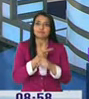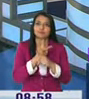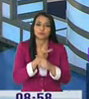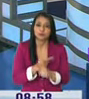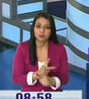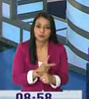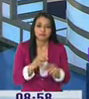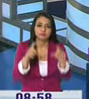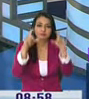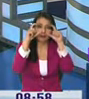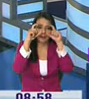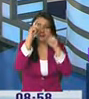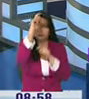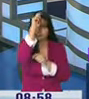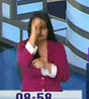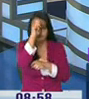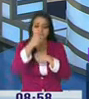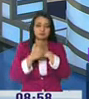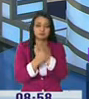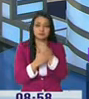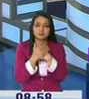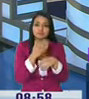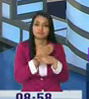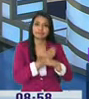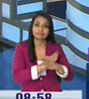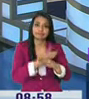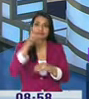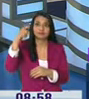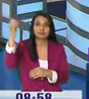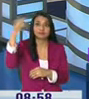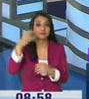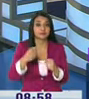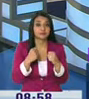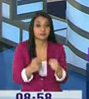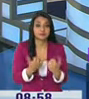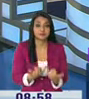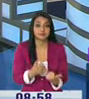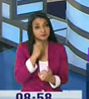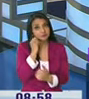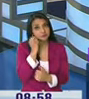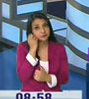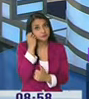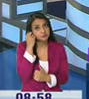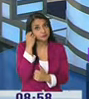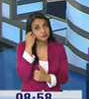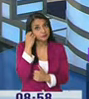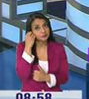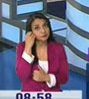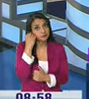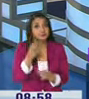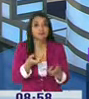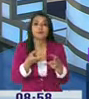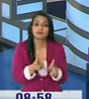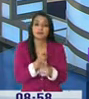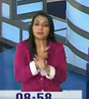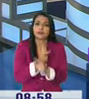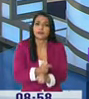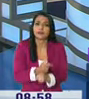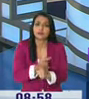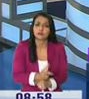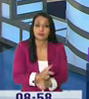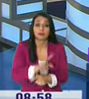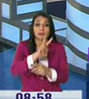sus gafitas y también el protector solar, porque hay un sol bastante fuerte el día de hoy. Sobre todo, hay que estar protegidos. 26